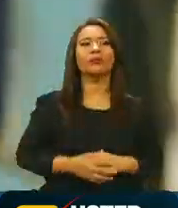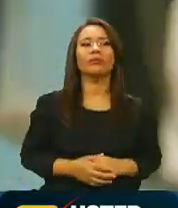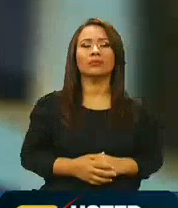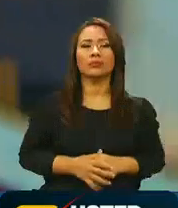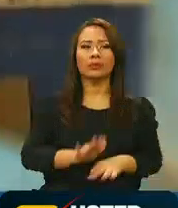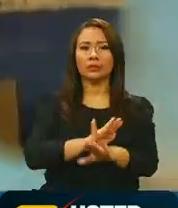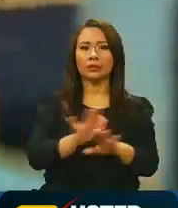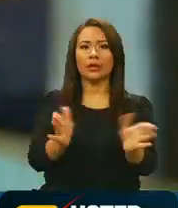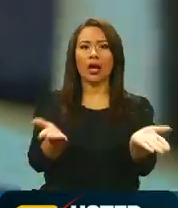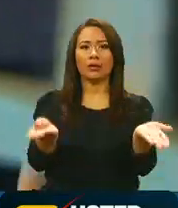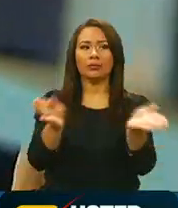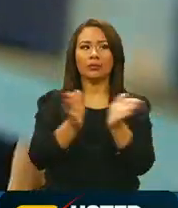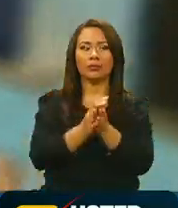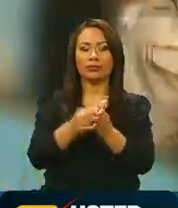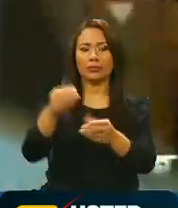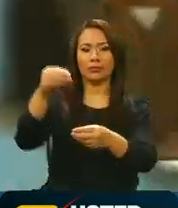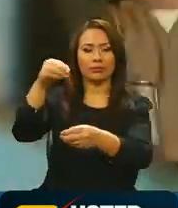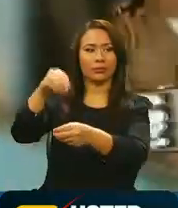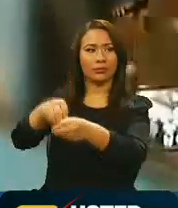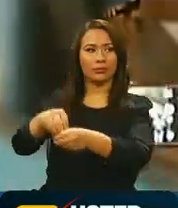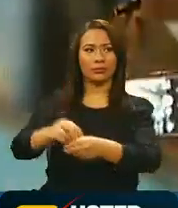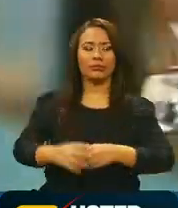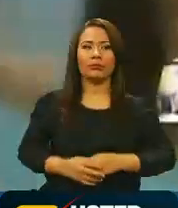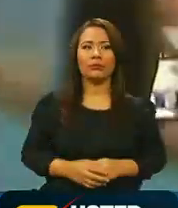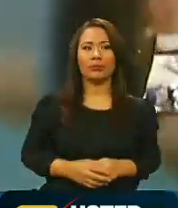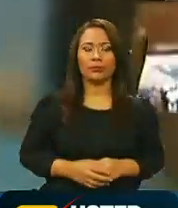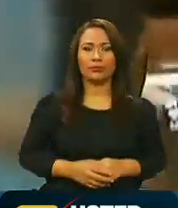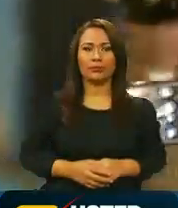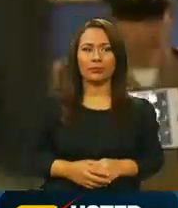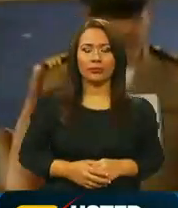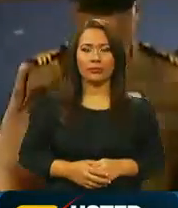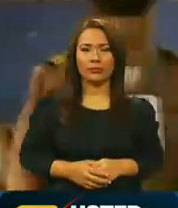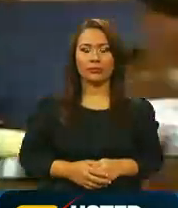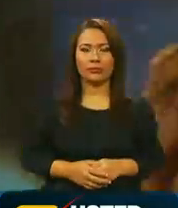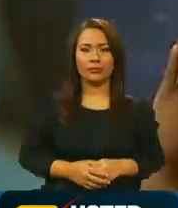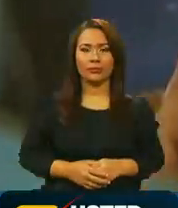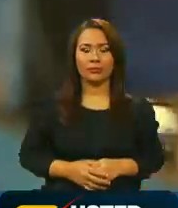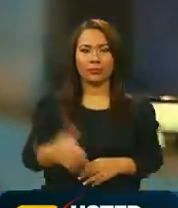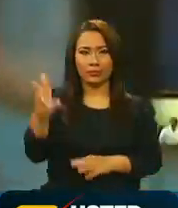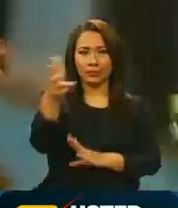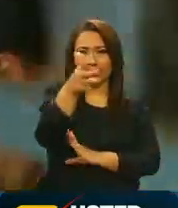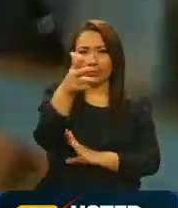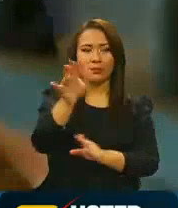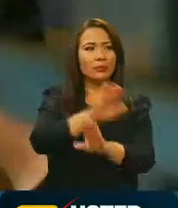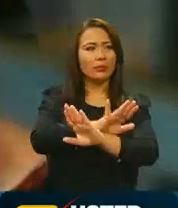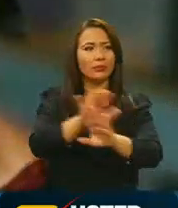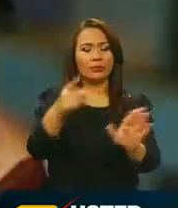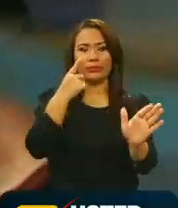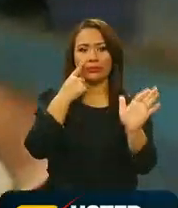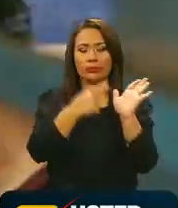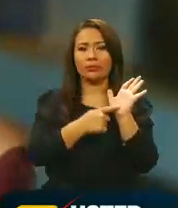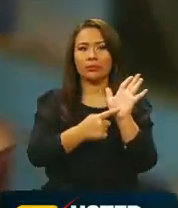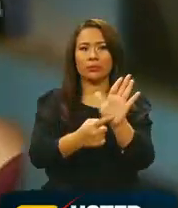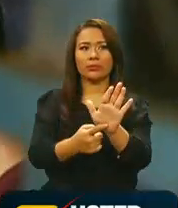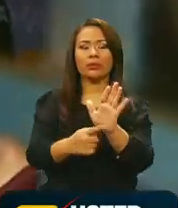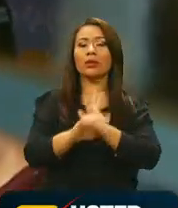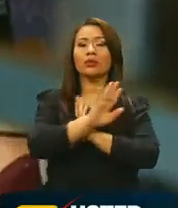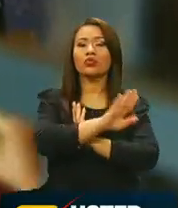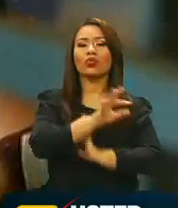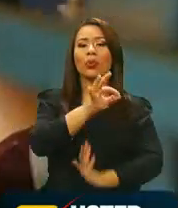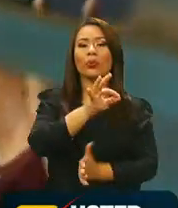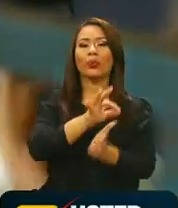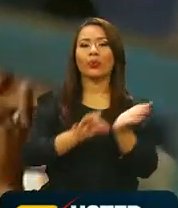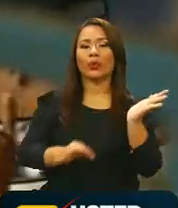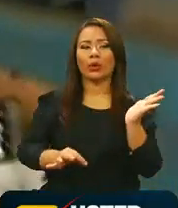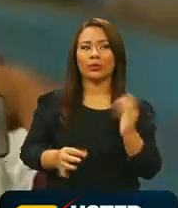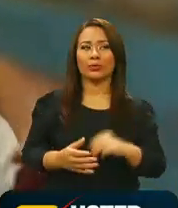marcado justamente la papeleta enfrente de las cámaras y ya ha hecho el depósito de su votación